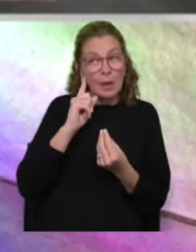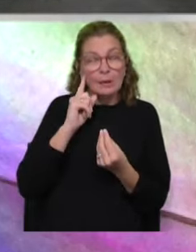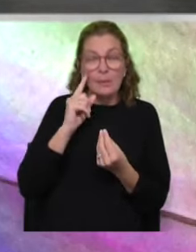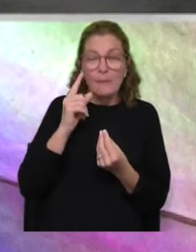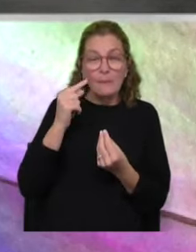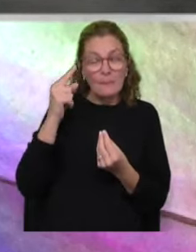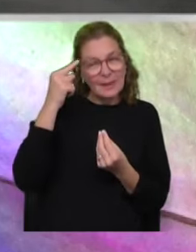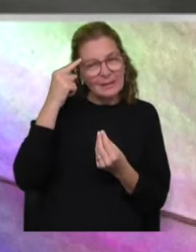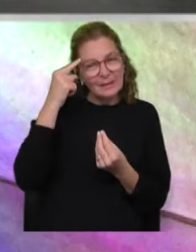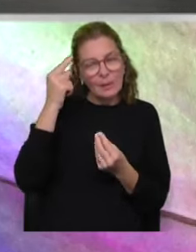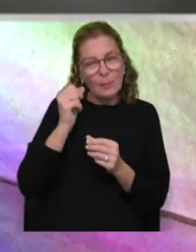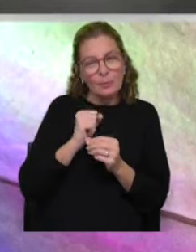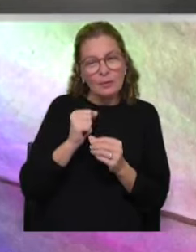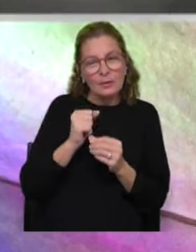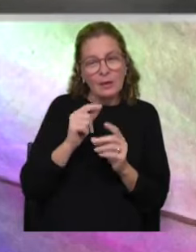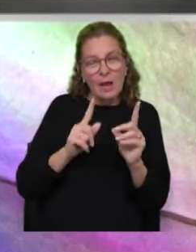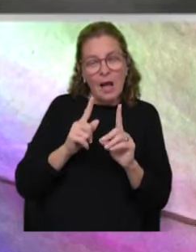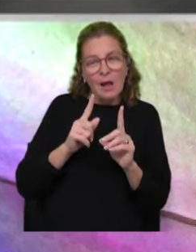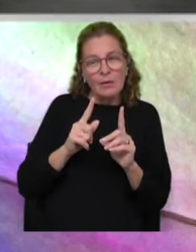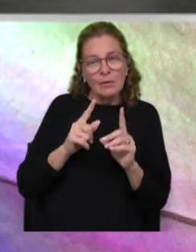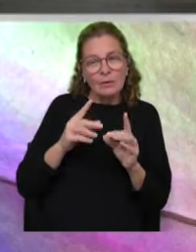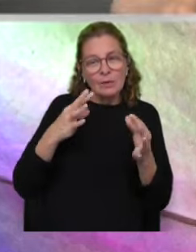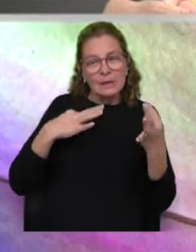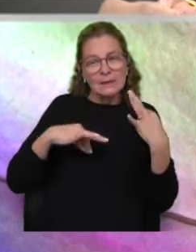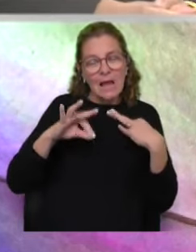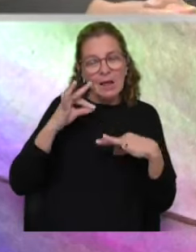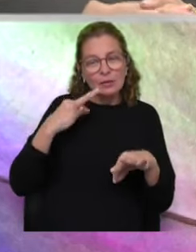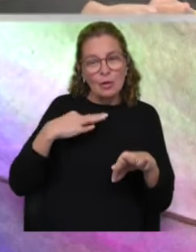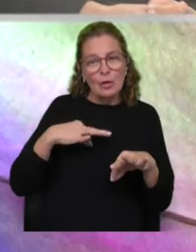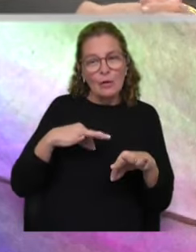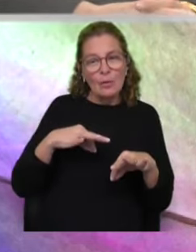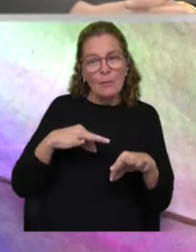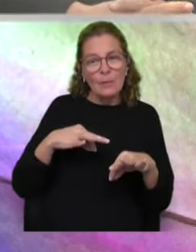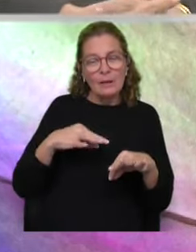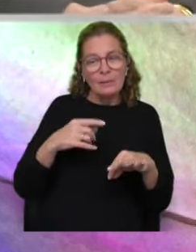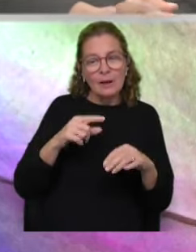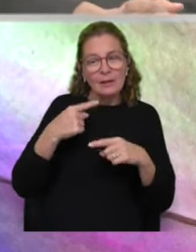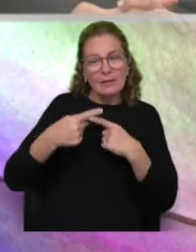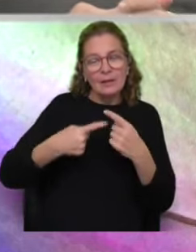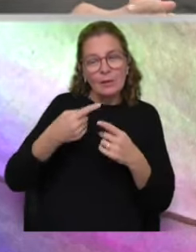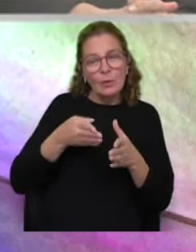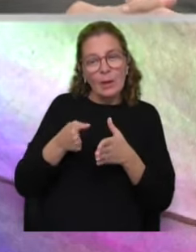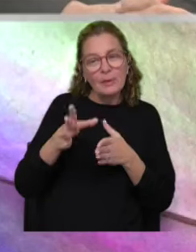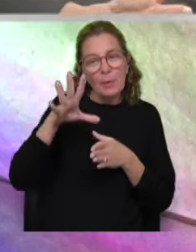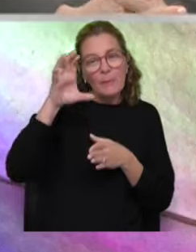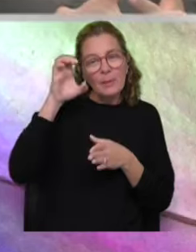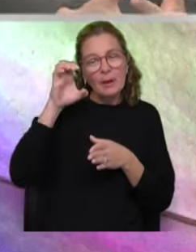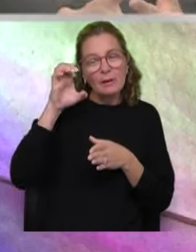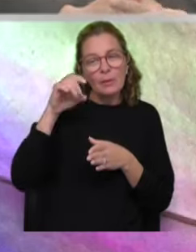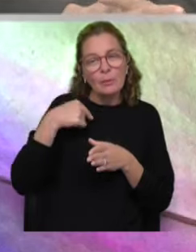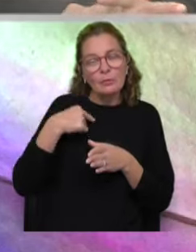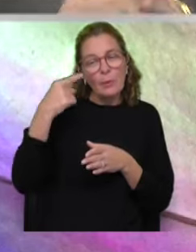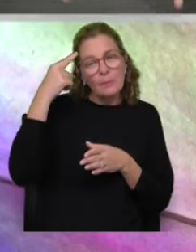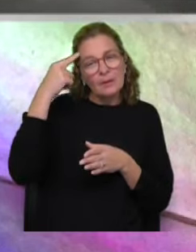se podía consolidar algo en una obra de teatro para seguir un camino de memoria, como creo